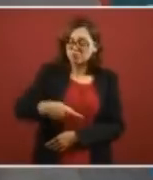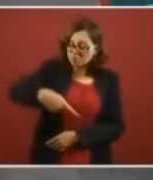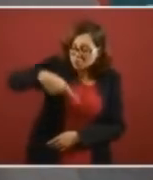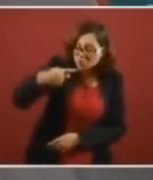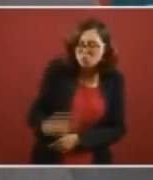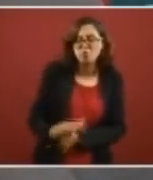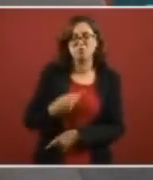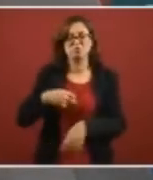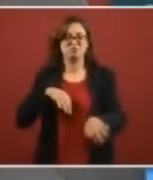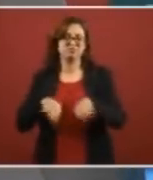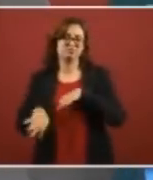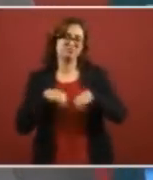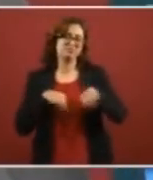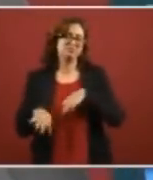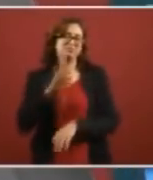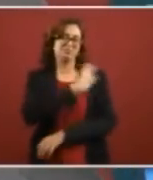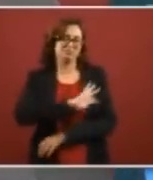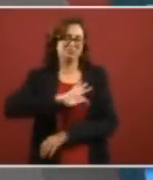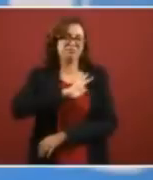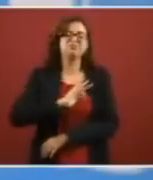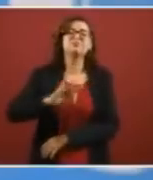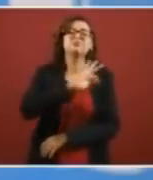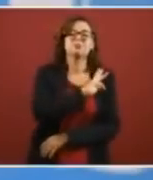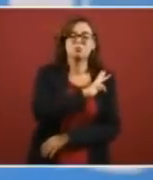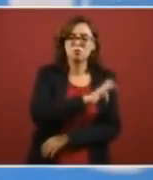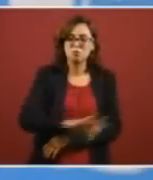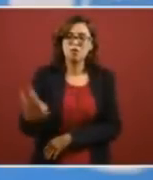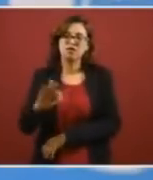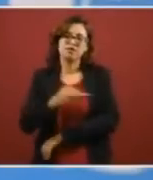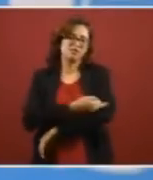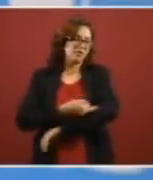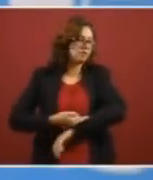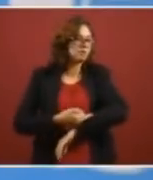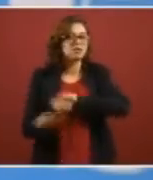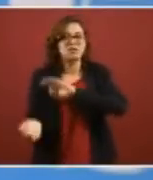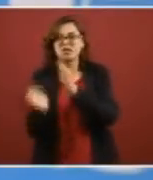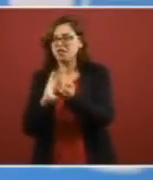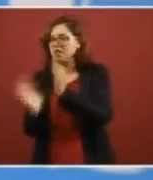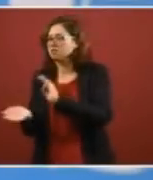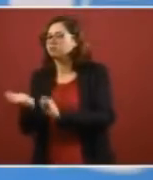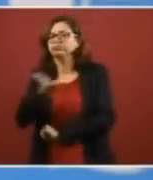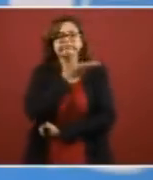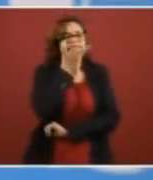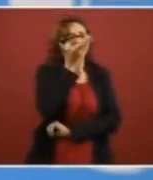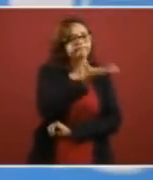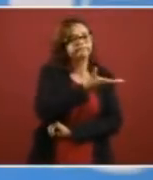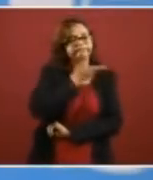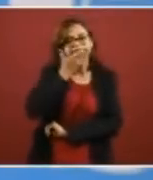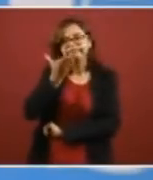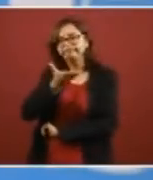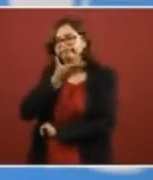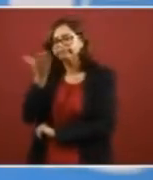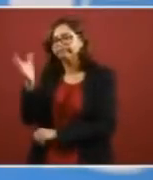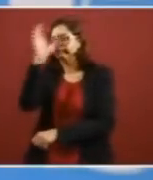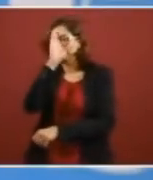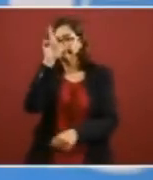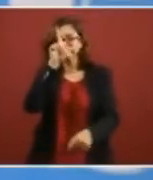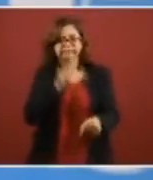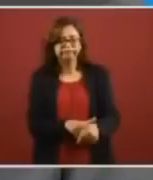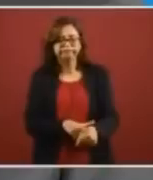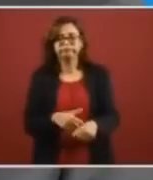ser feliz donde nació, donde están sus familiares, donde están sus costumbres, donde están sus